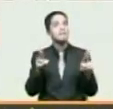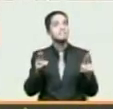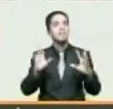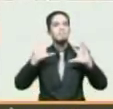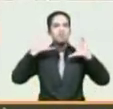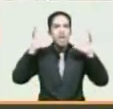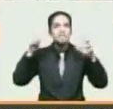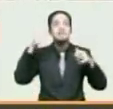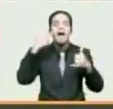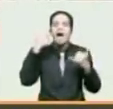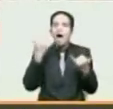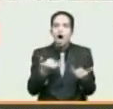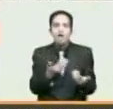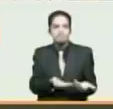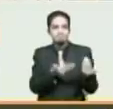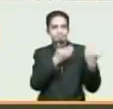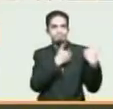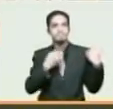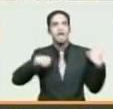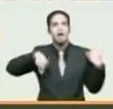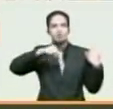Ahora nos toca a nosotros